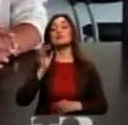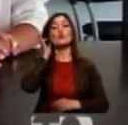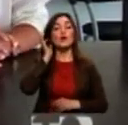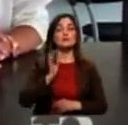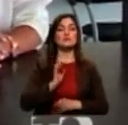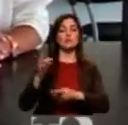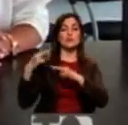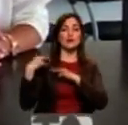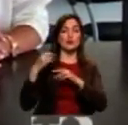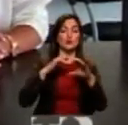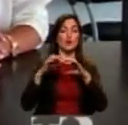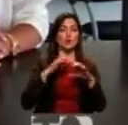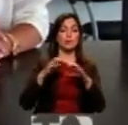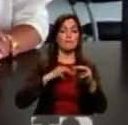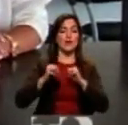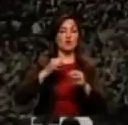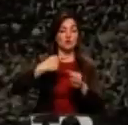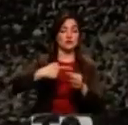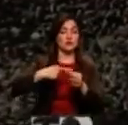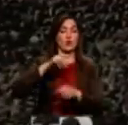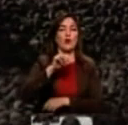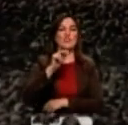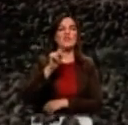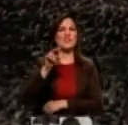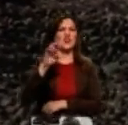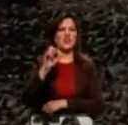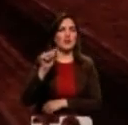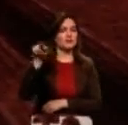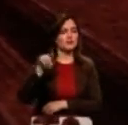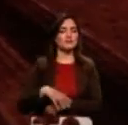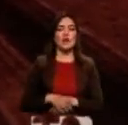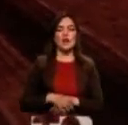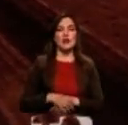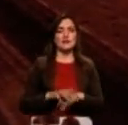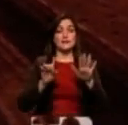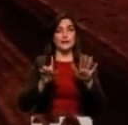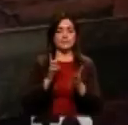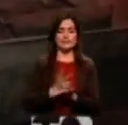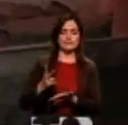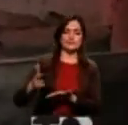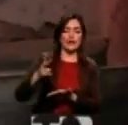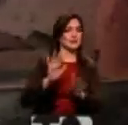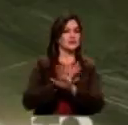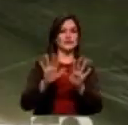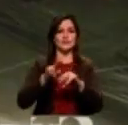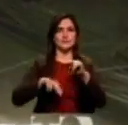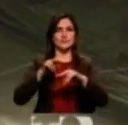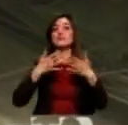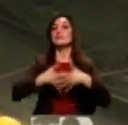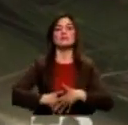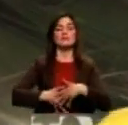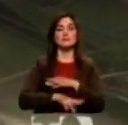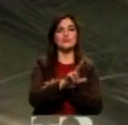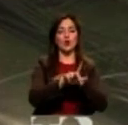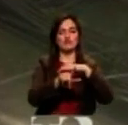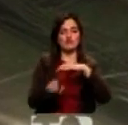comunicadora de la empresa metro de quito seis estaciones están listas en lo que corresponde a obra civil y que una de las tres tuneladoras